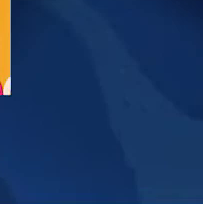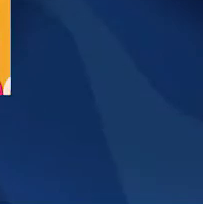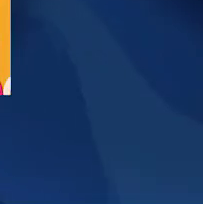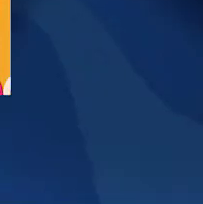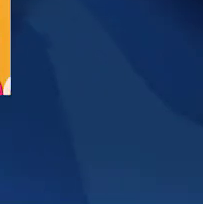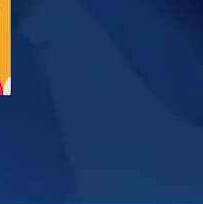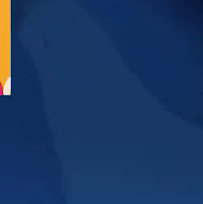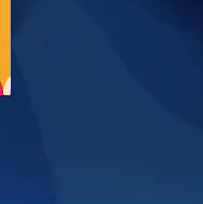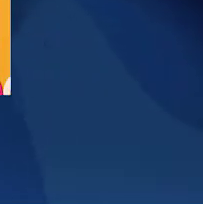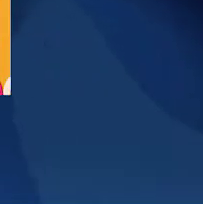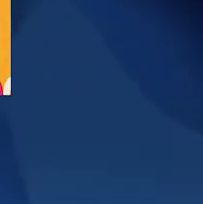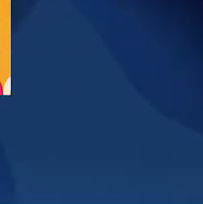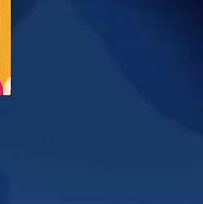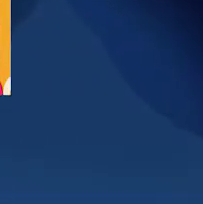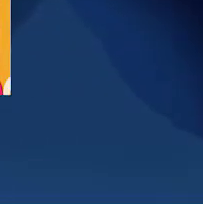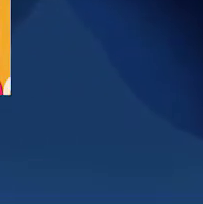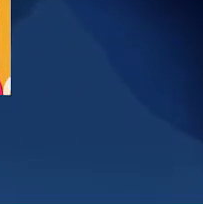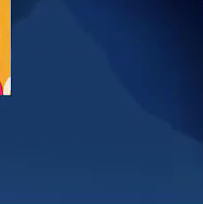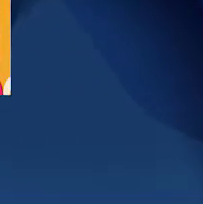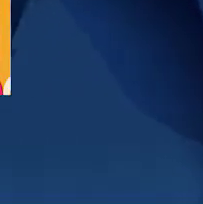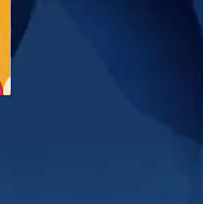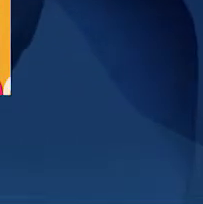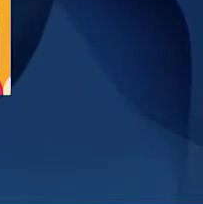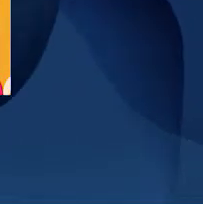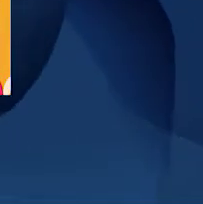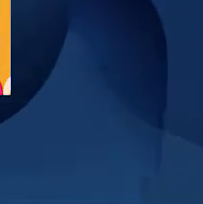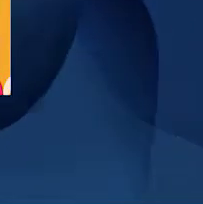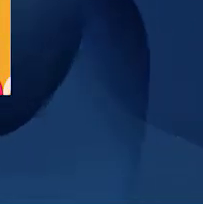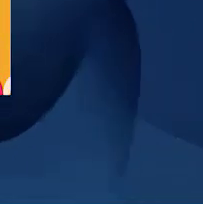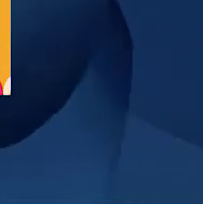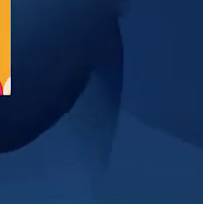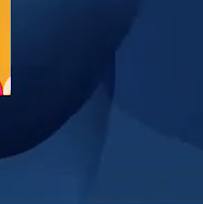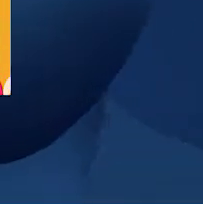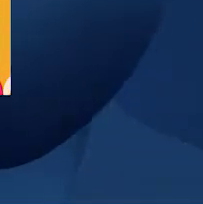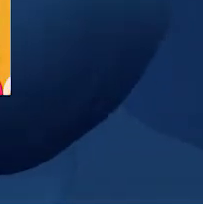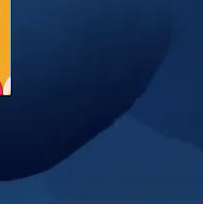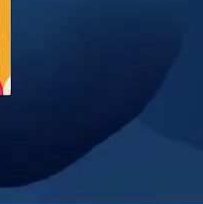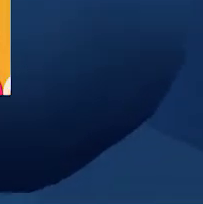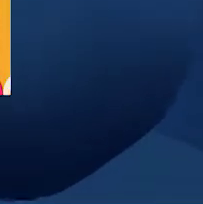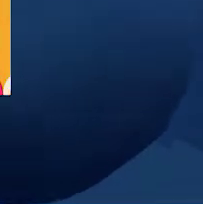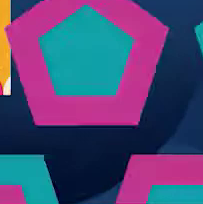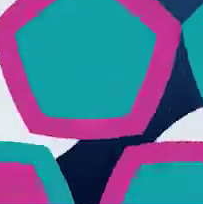la cara siempre nos escupen, por ejemplo, el que se llama La Rosa de Guadalupe.